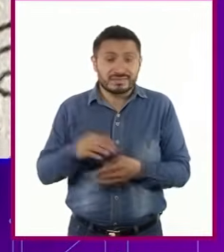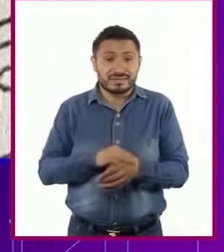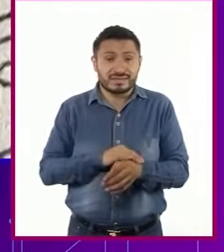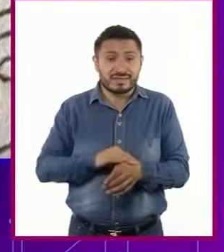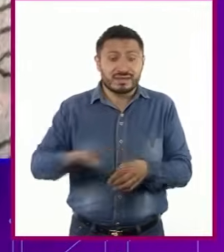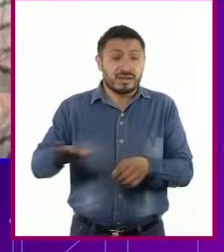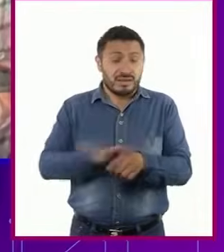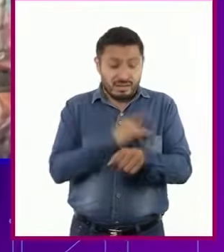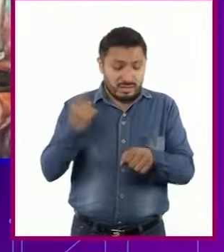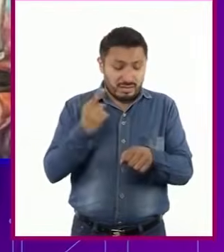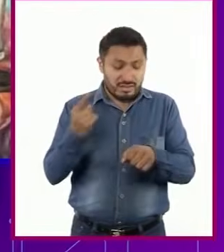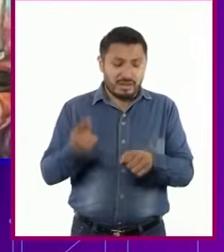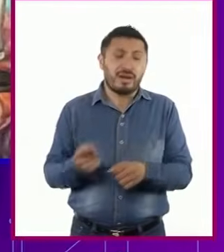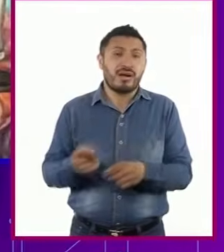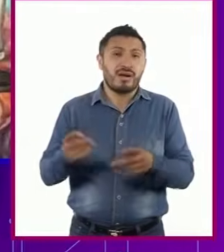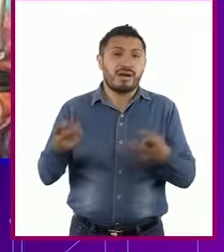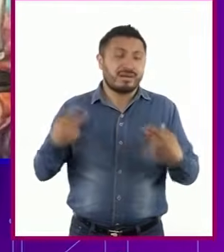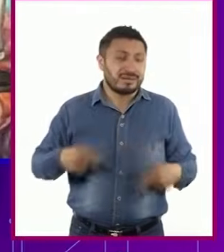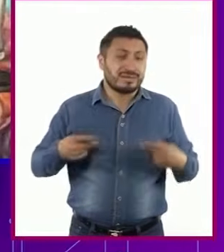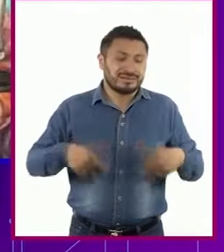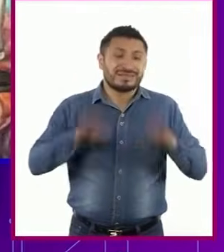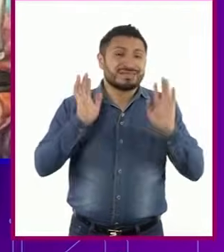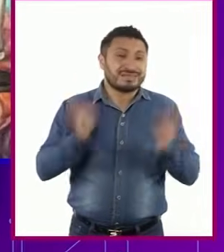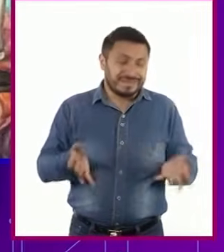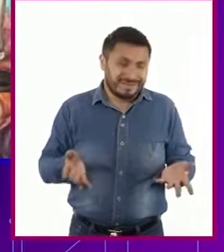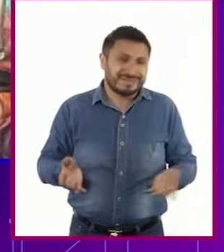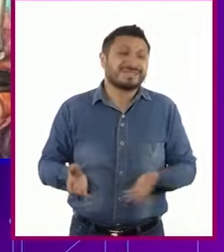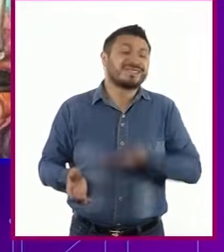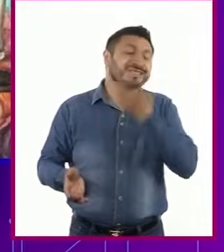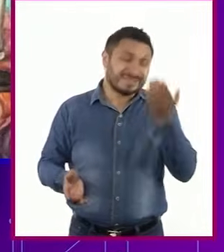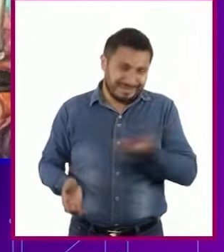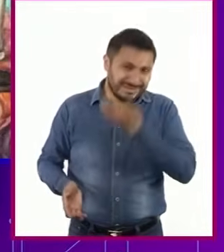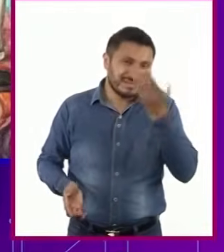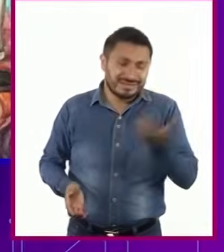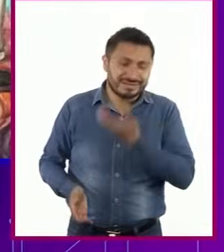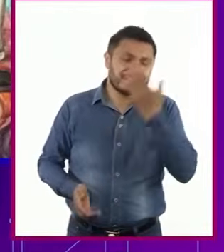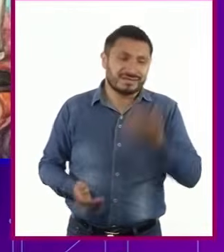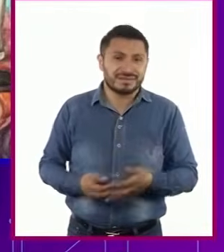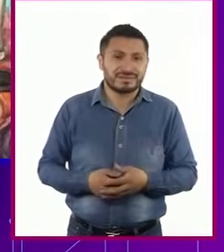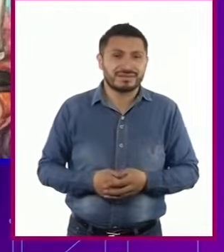población, puesto que las personas ya habían